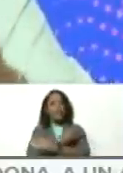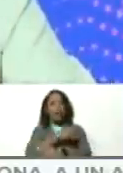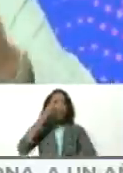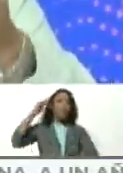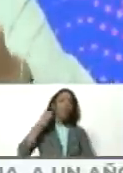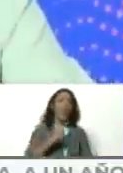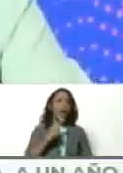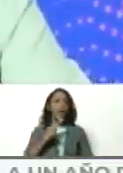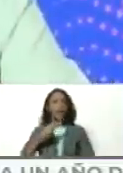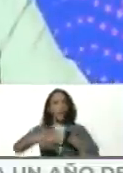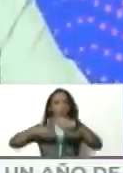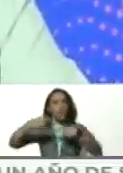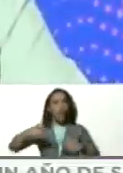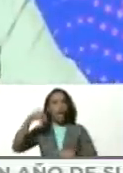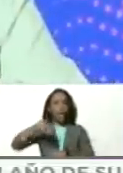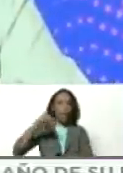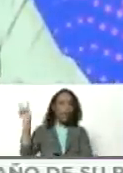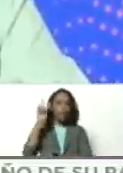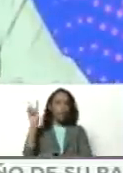bolivarianas y revolucionarias de Venezuela